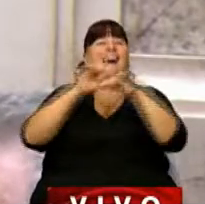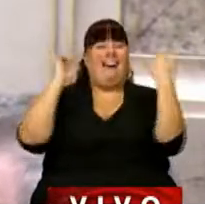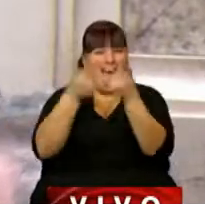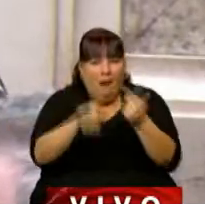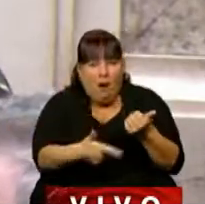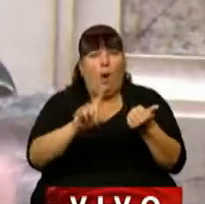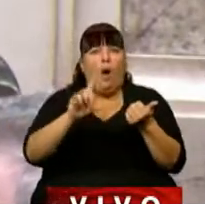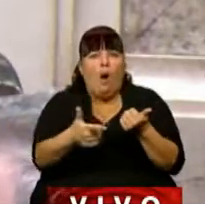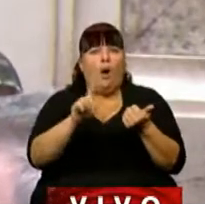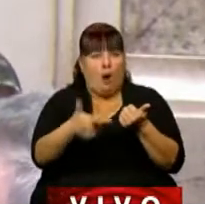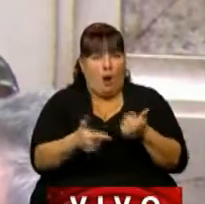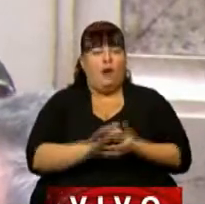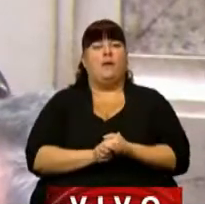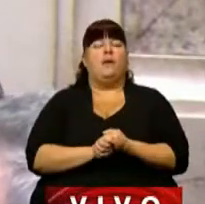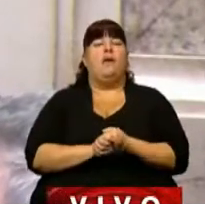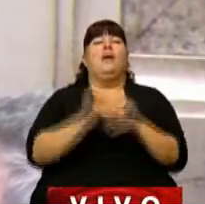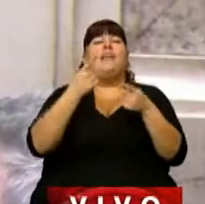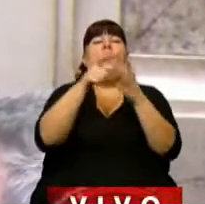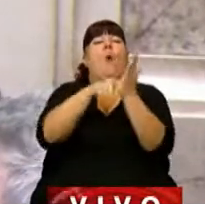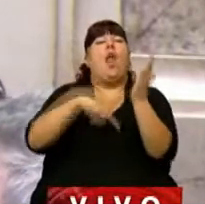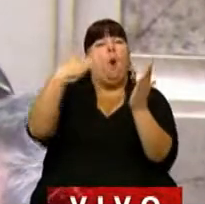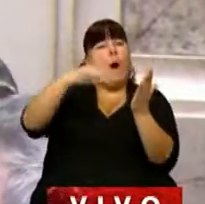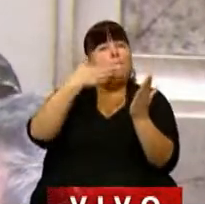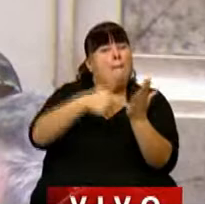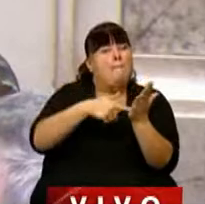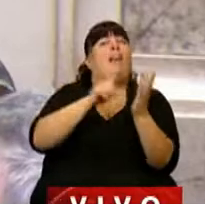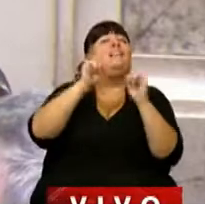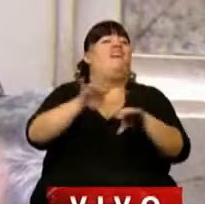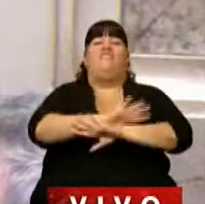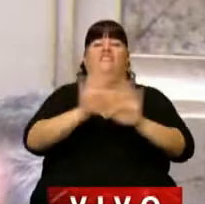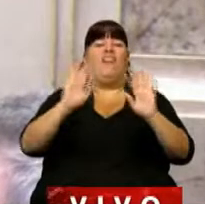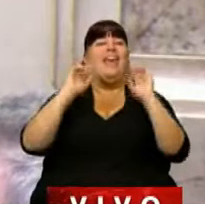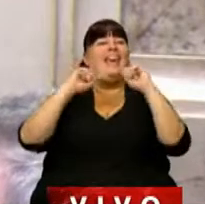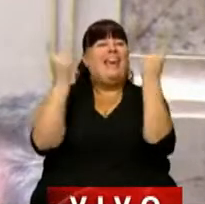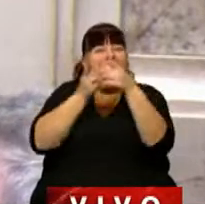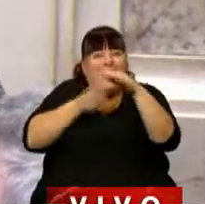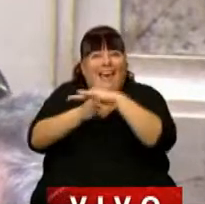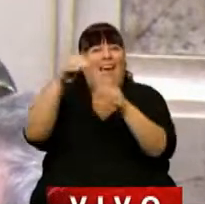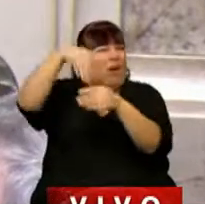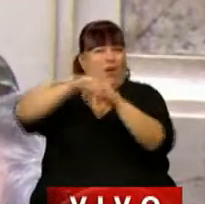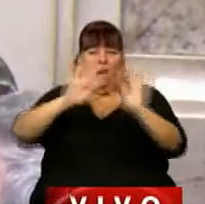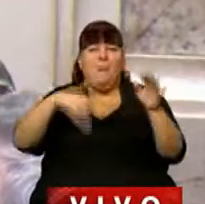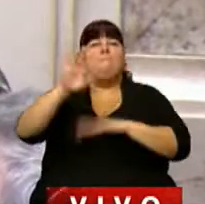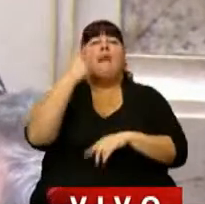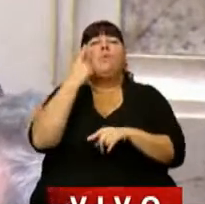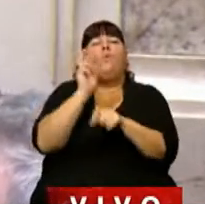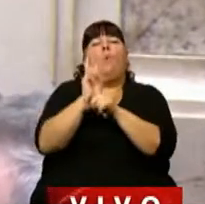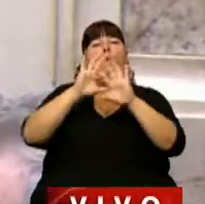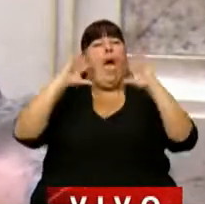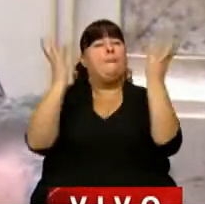oscuro, la boleta única de papel termina también con el cuarto oscuro, mayor cuidado del